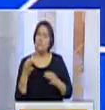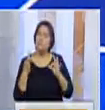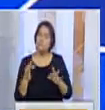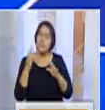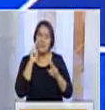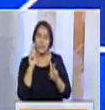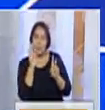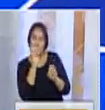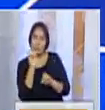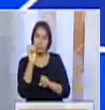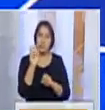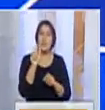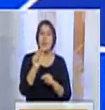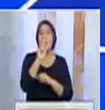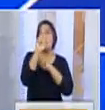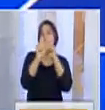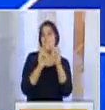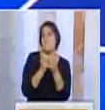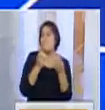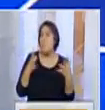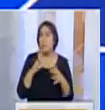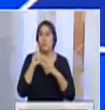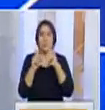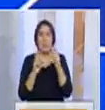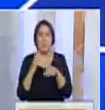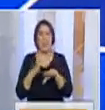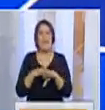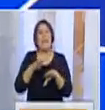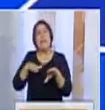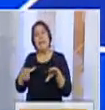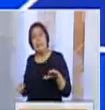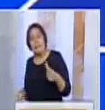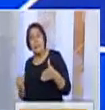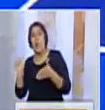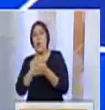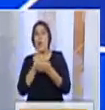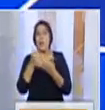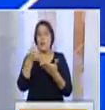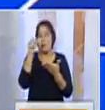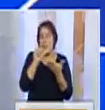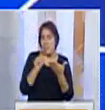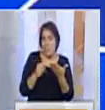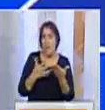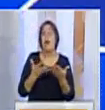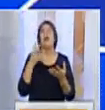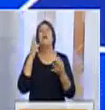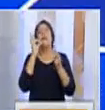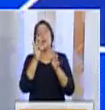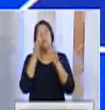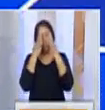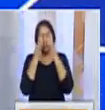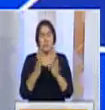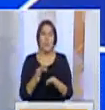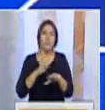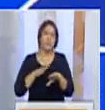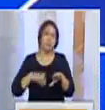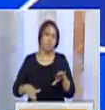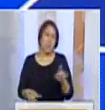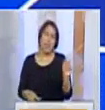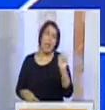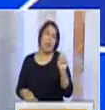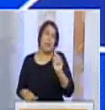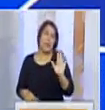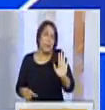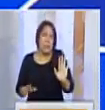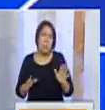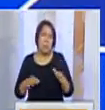provocado que haya muchas preguntas, se atrasó la agenda. Entonces, por eso es que decidimos hacer un poco más tarde, pero no por nada